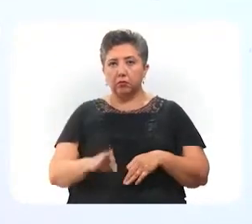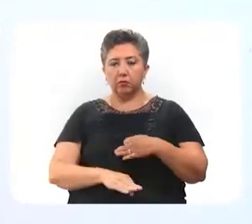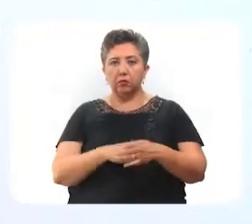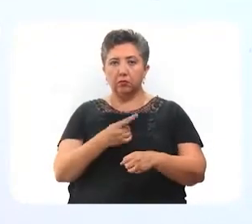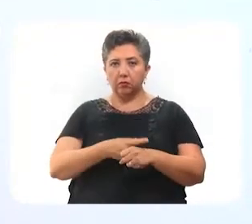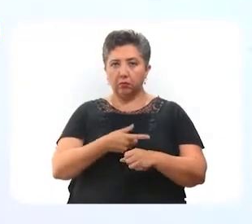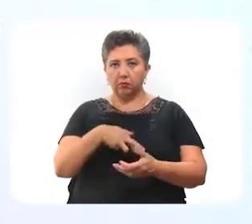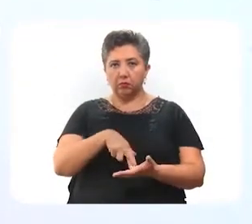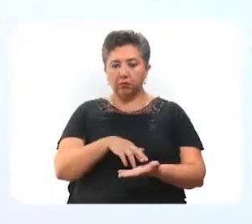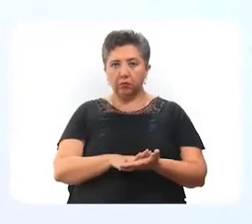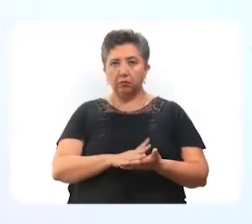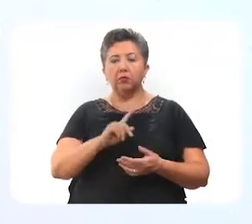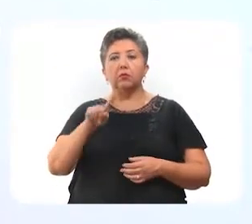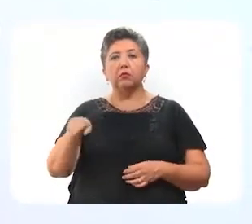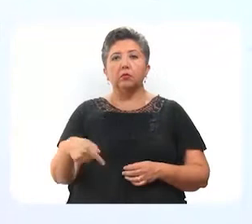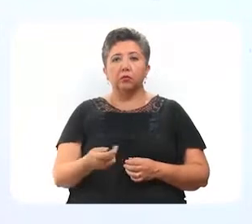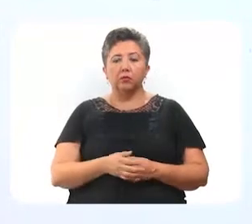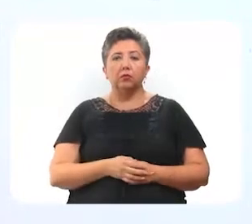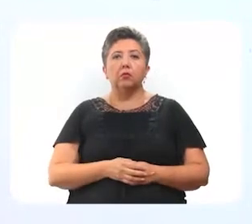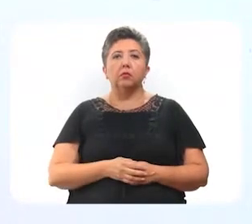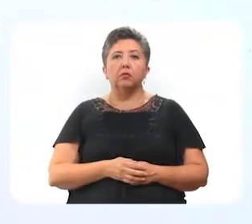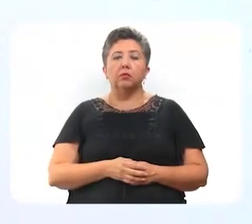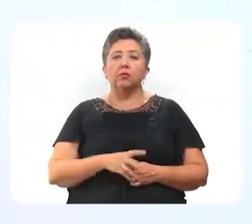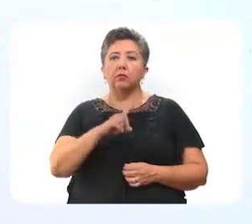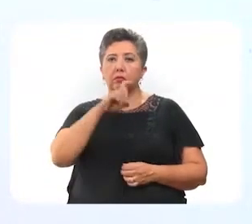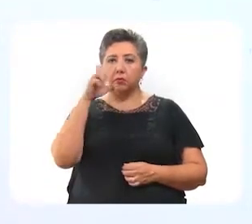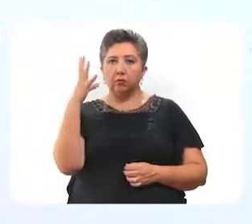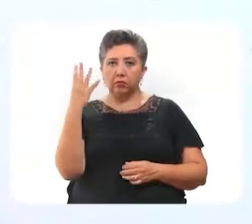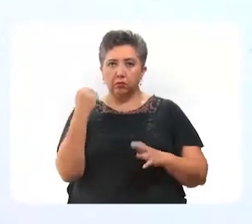del total de contagios registrados, que es